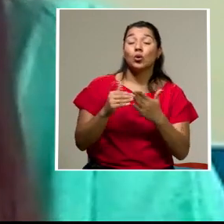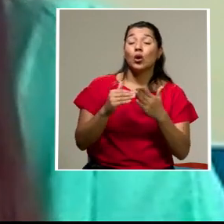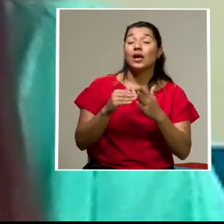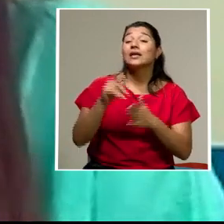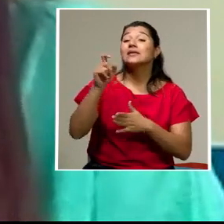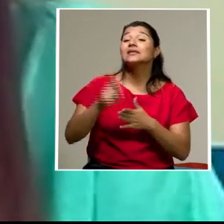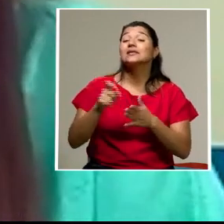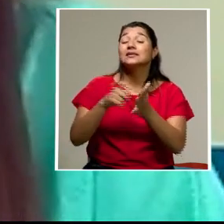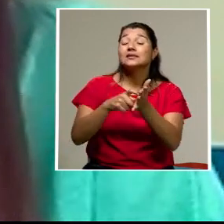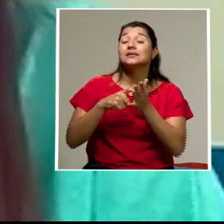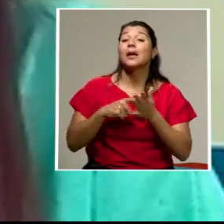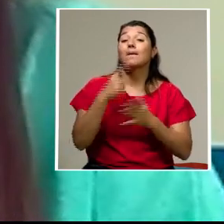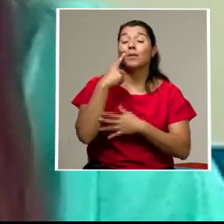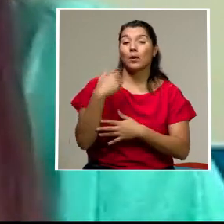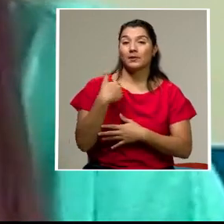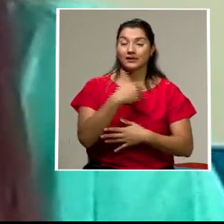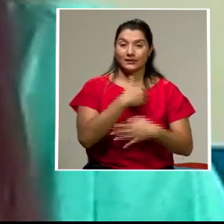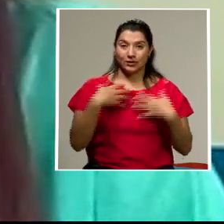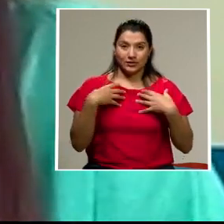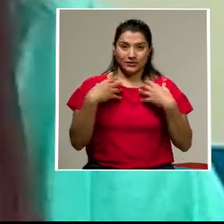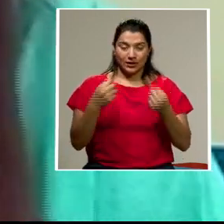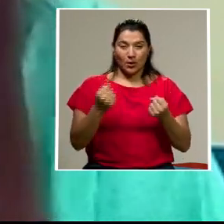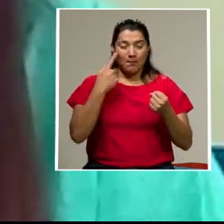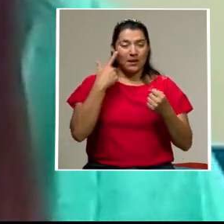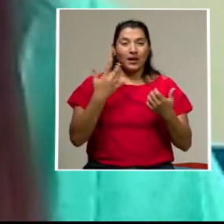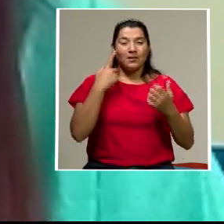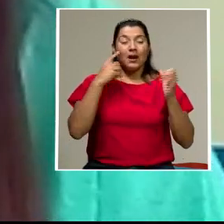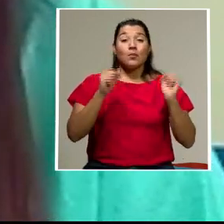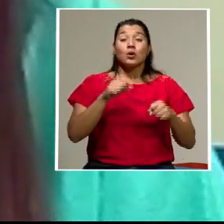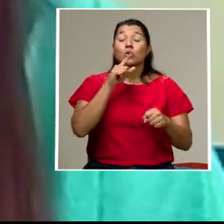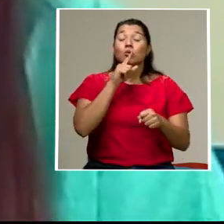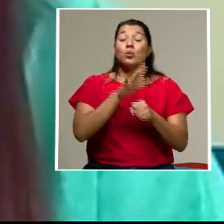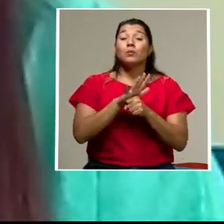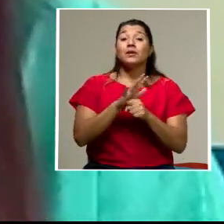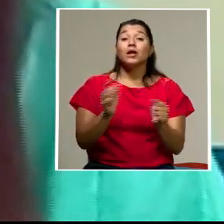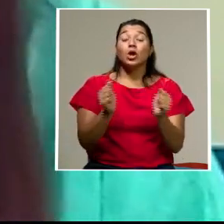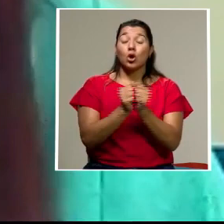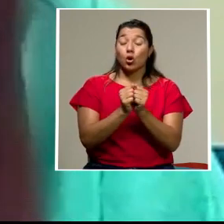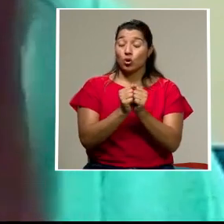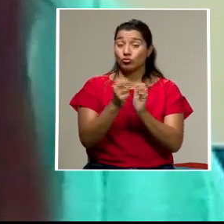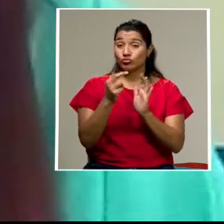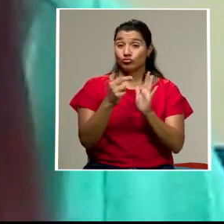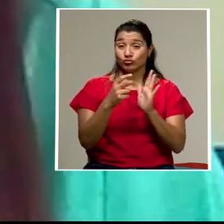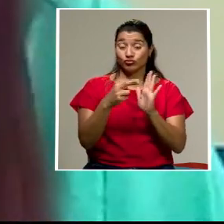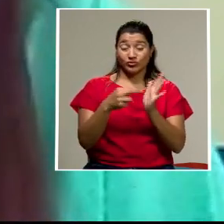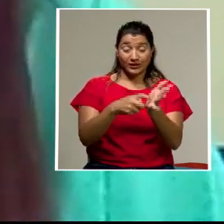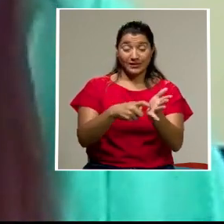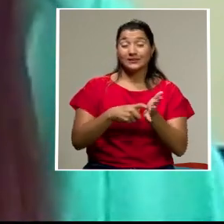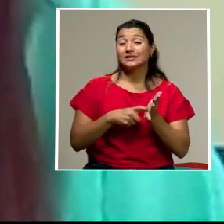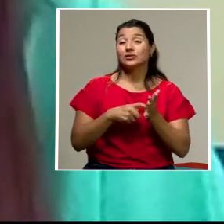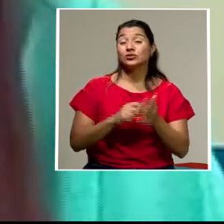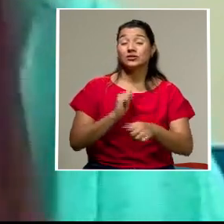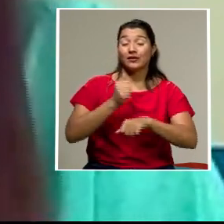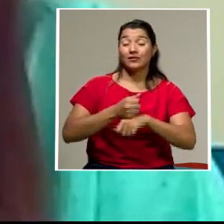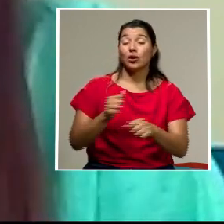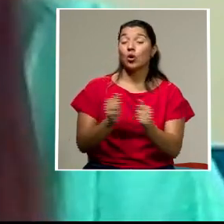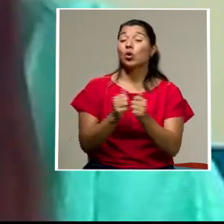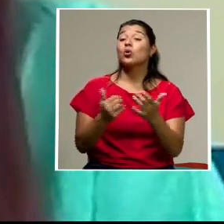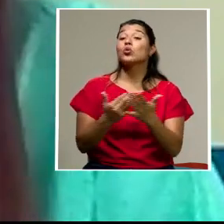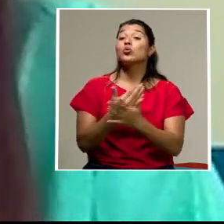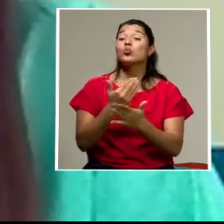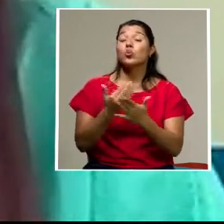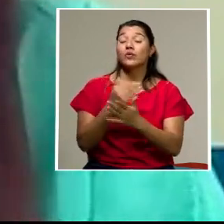solicitados por el Ministerio de Salud para cumplir con las normas requeridas en medio de esta nueva